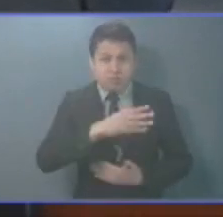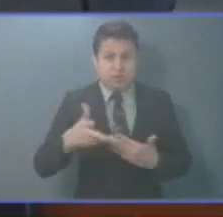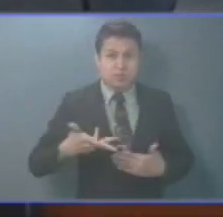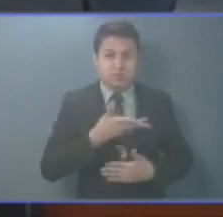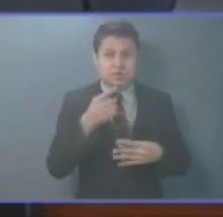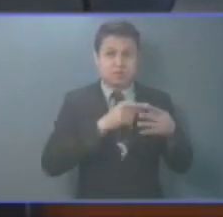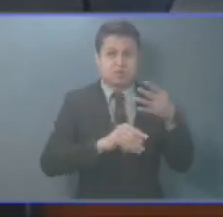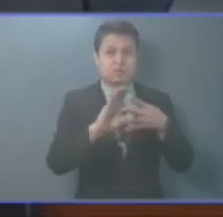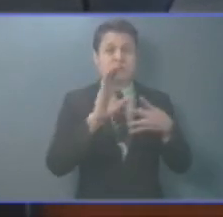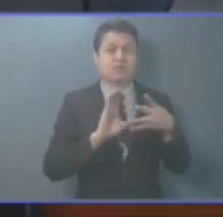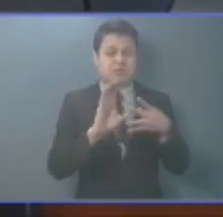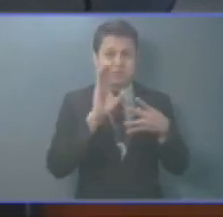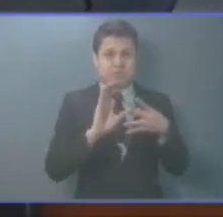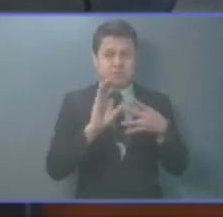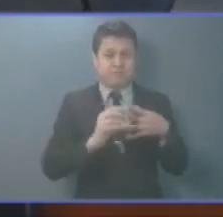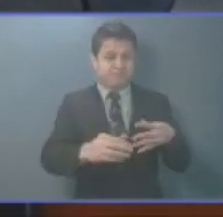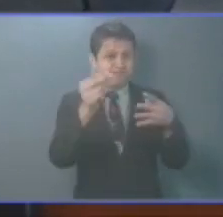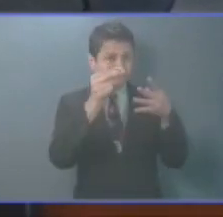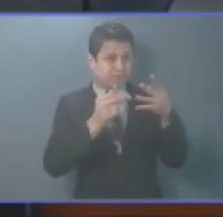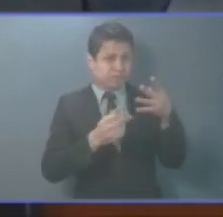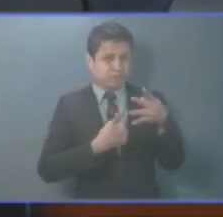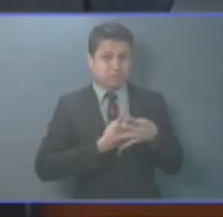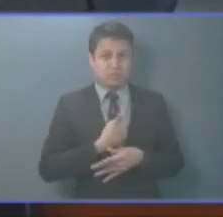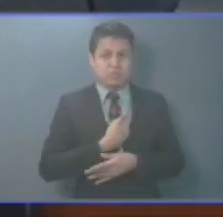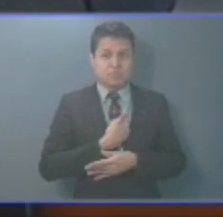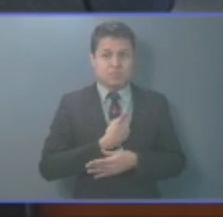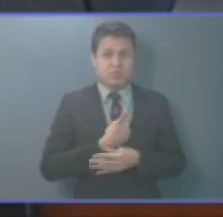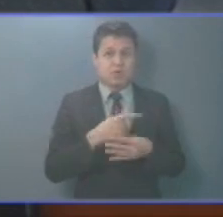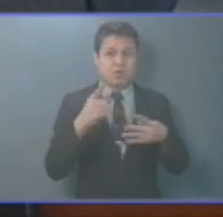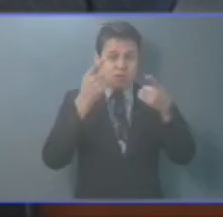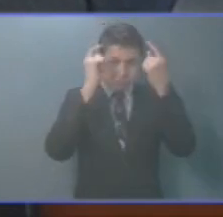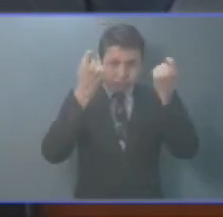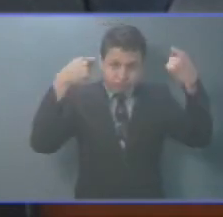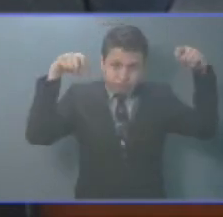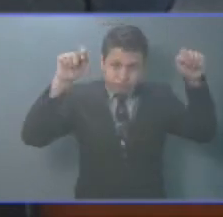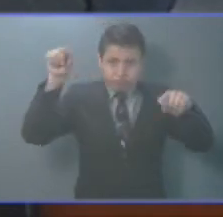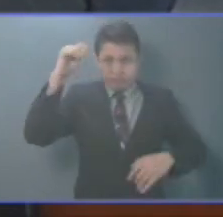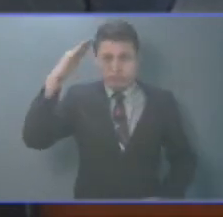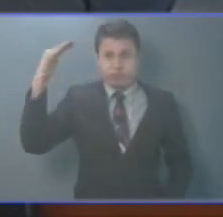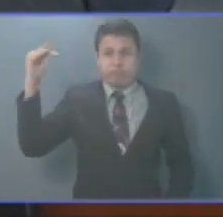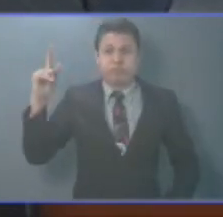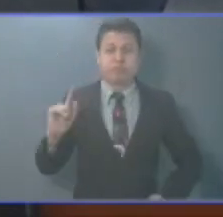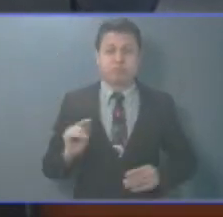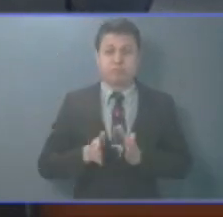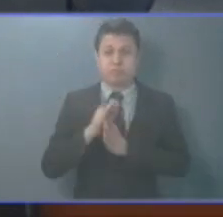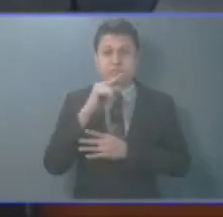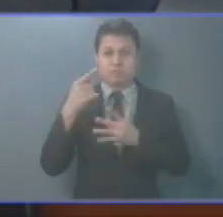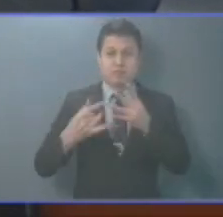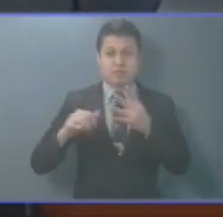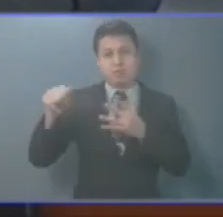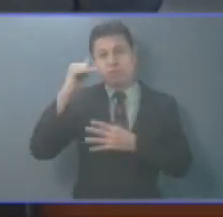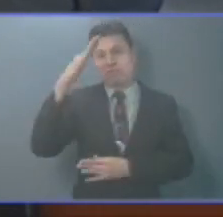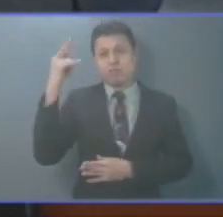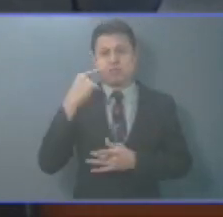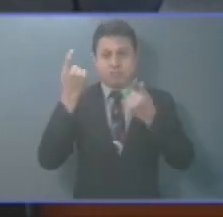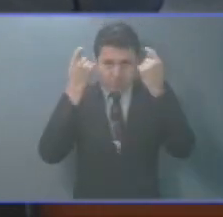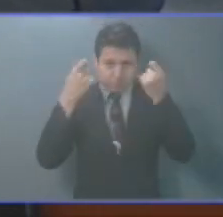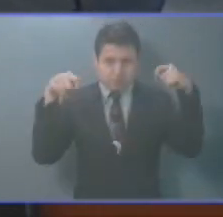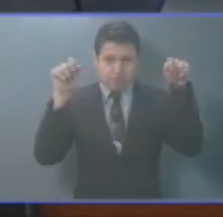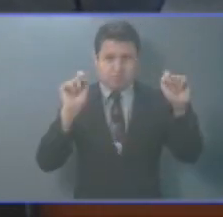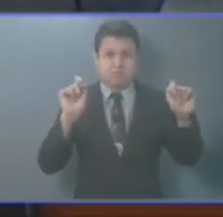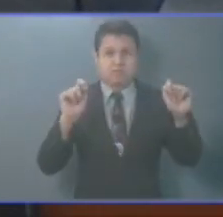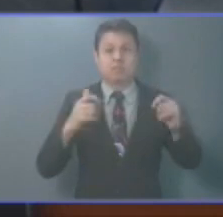Constitución, la normativa interna, los convenios, tratados e instrumentos internacionales de